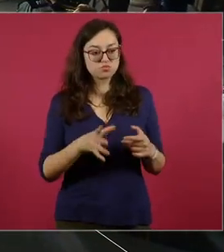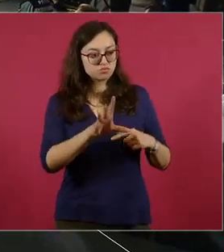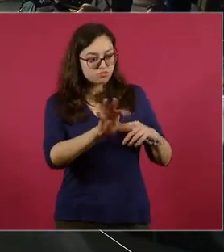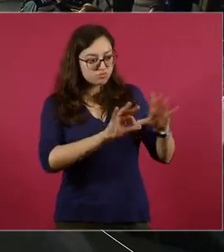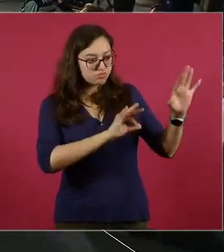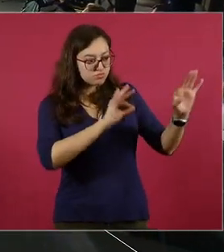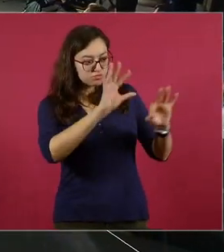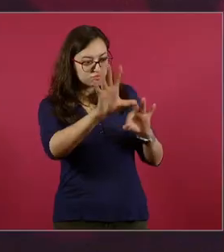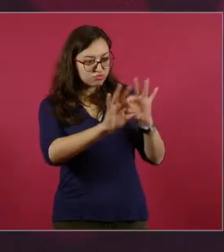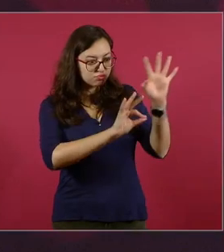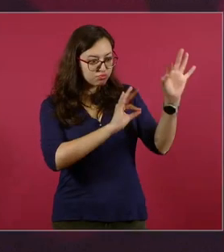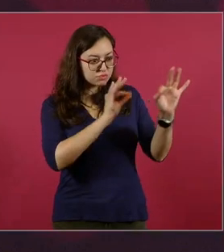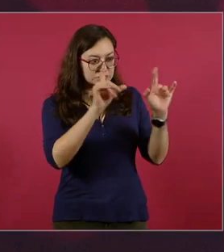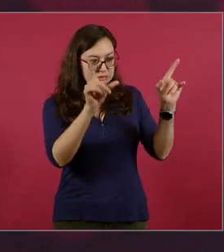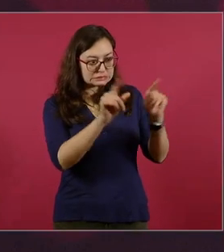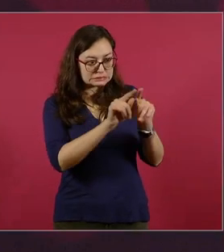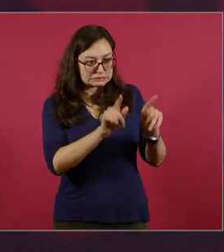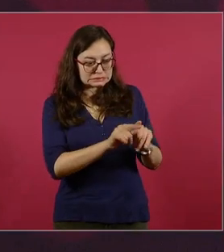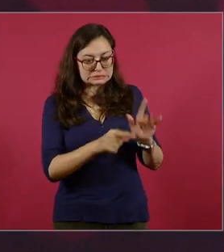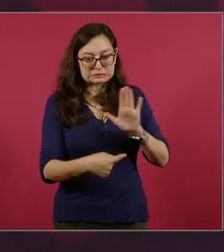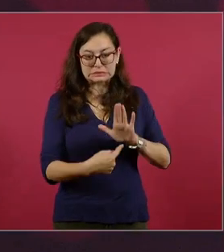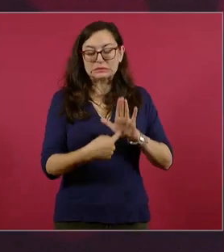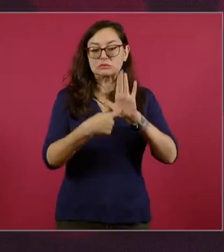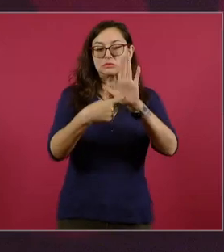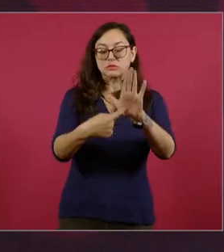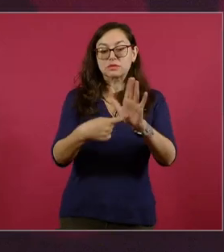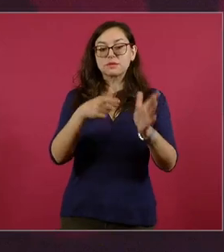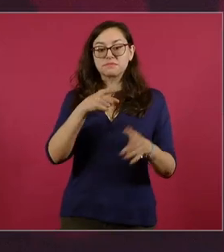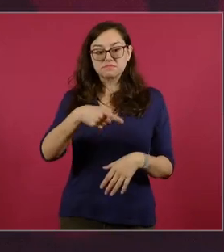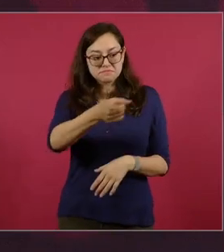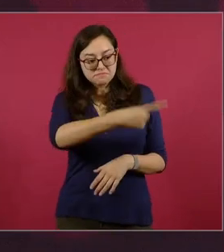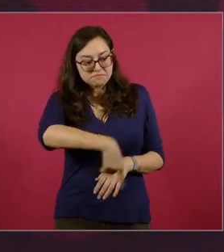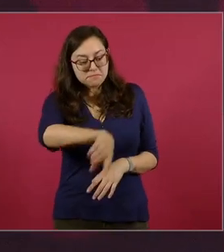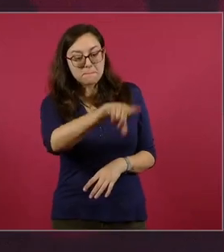este resumen para todo